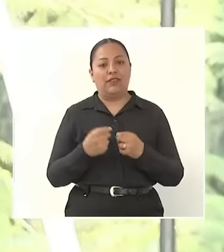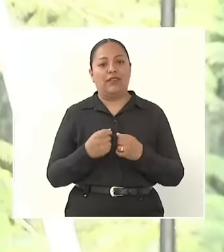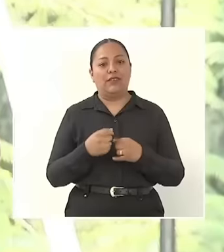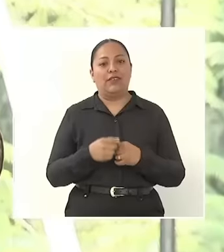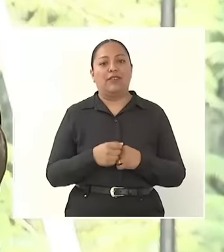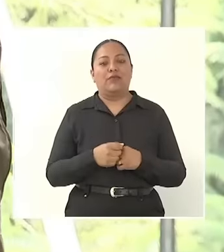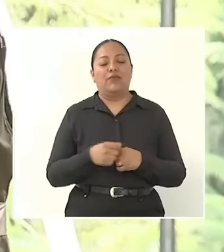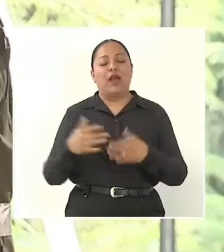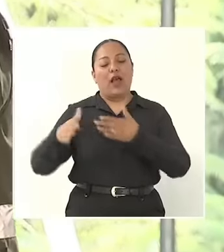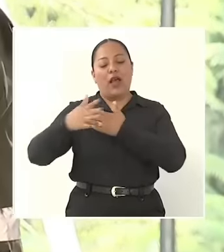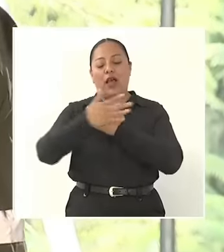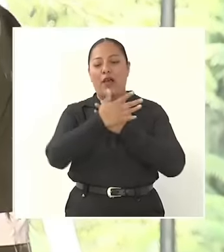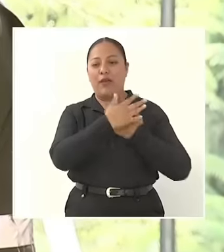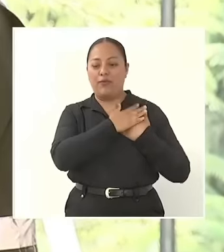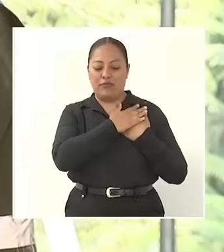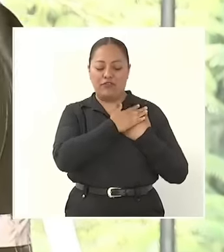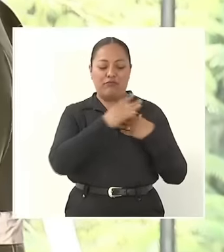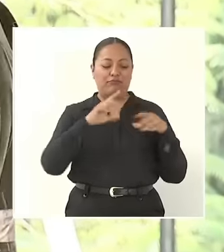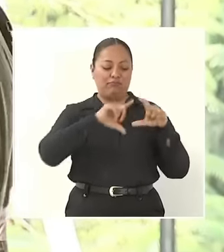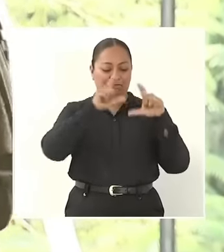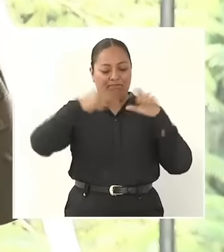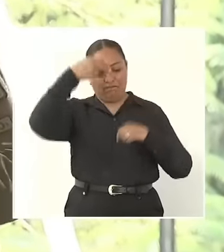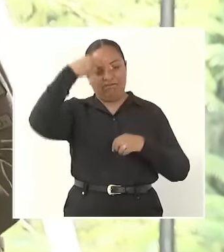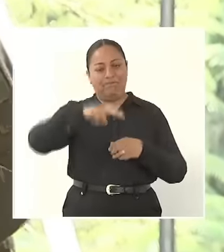México. Muchas gracias.